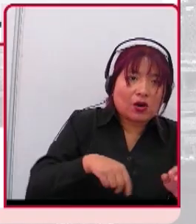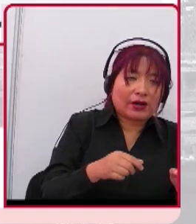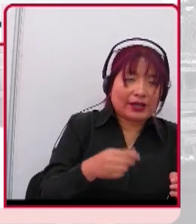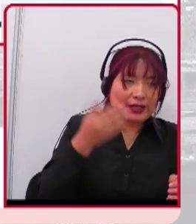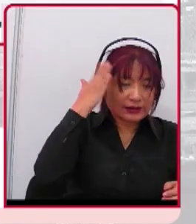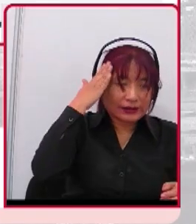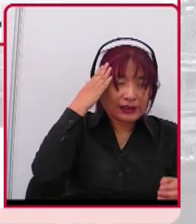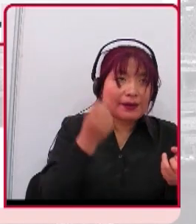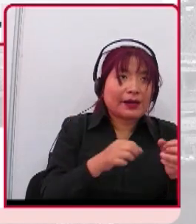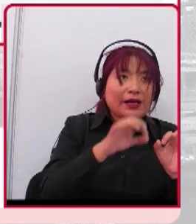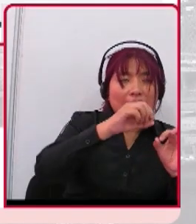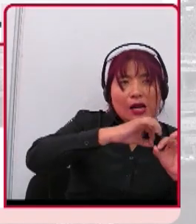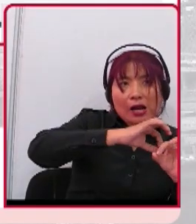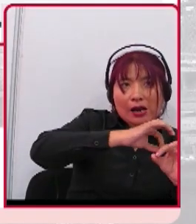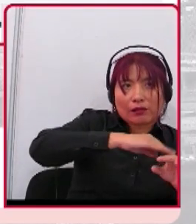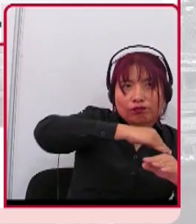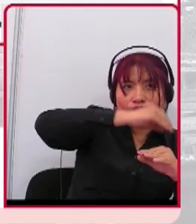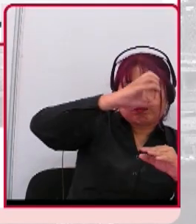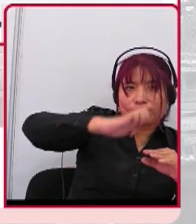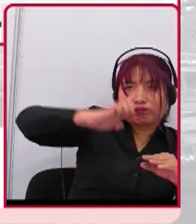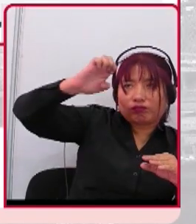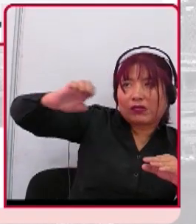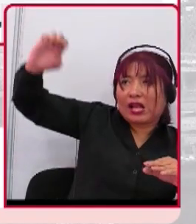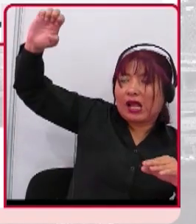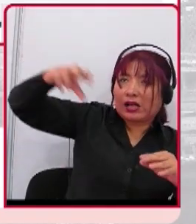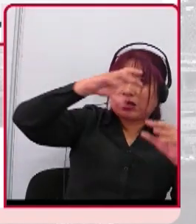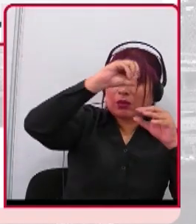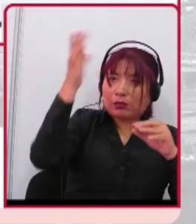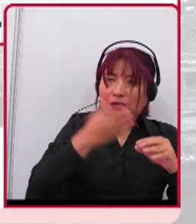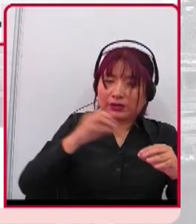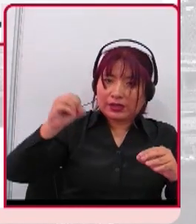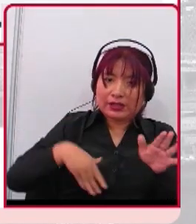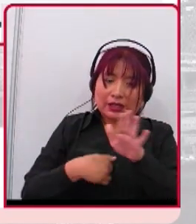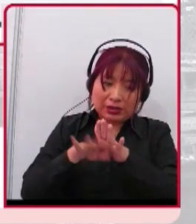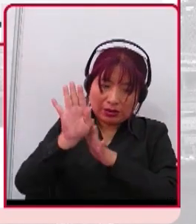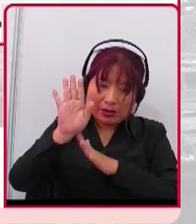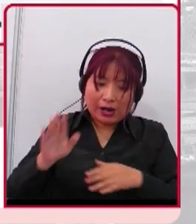las etapas del proceso de procesamiento de minerales.